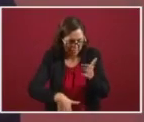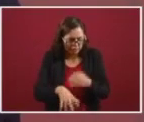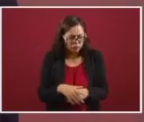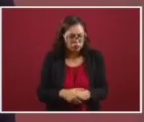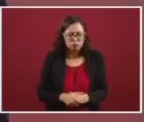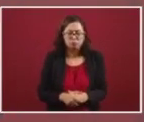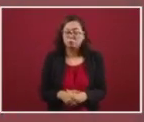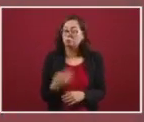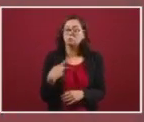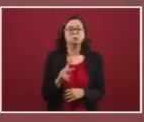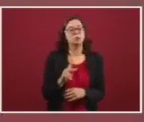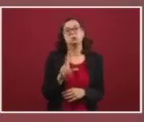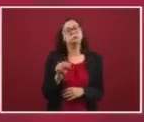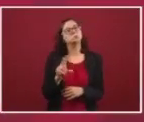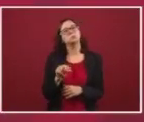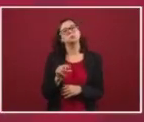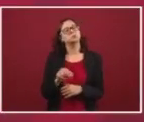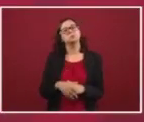Pero resulta que